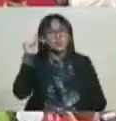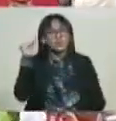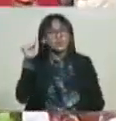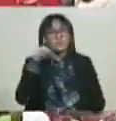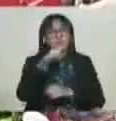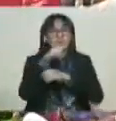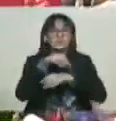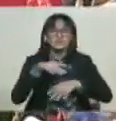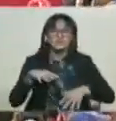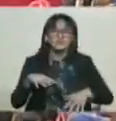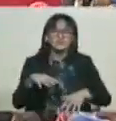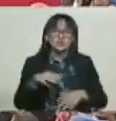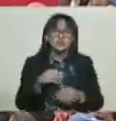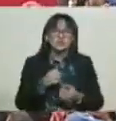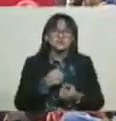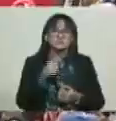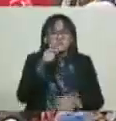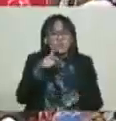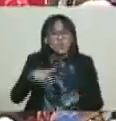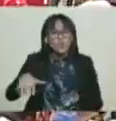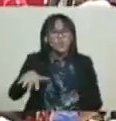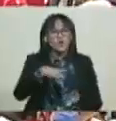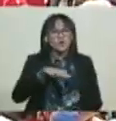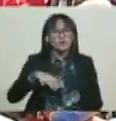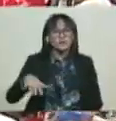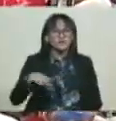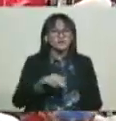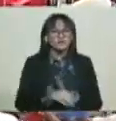bendición para nuestro amado pueblo